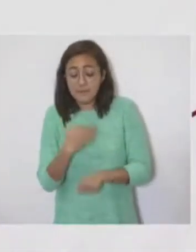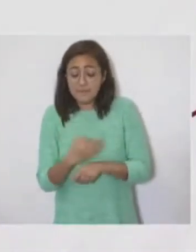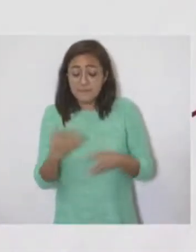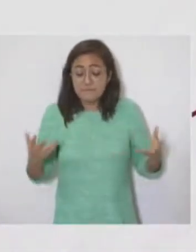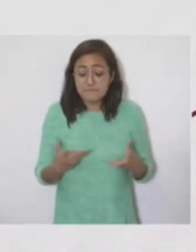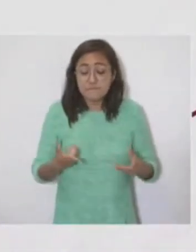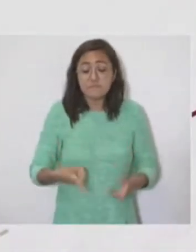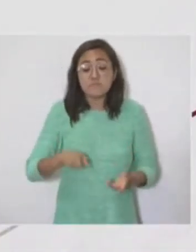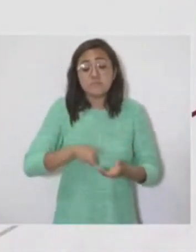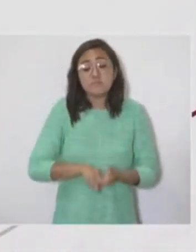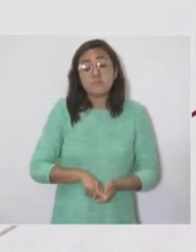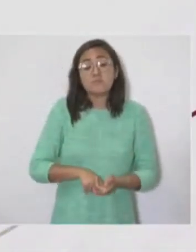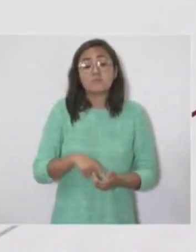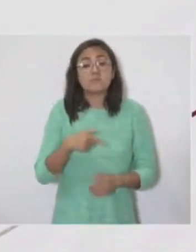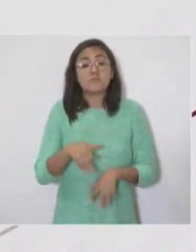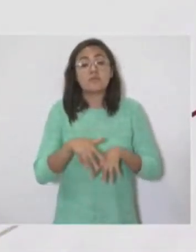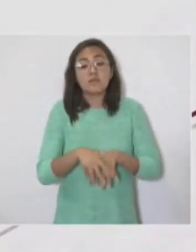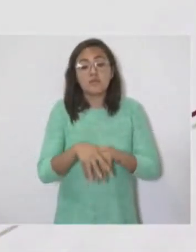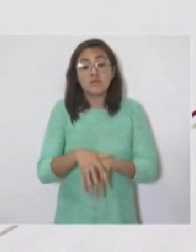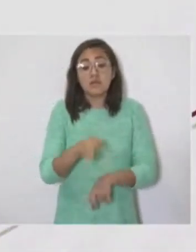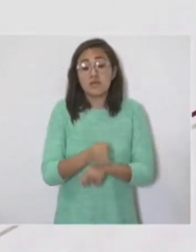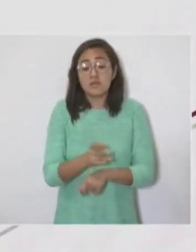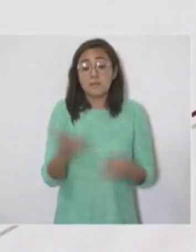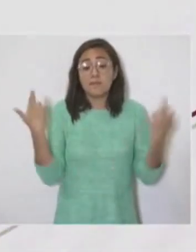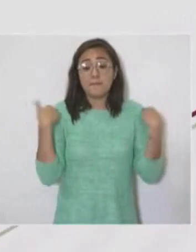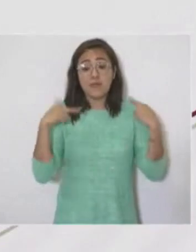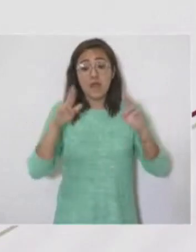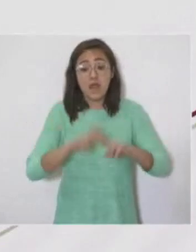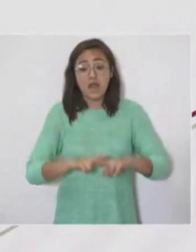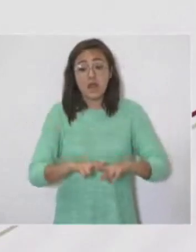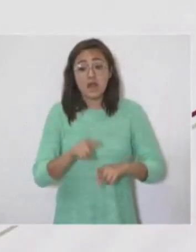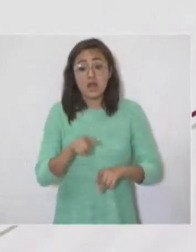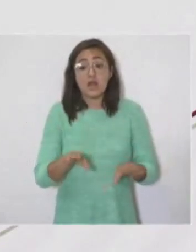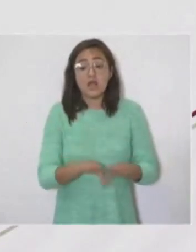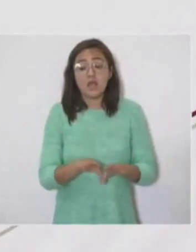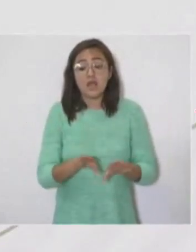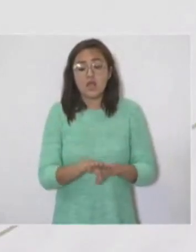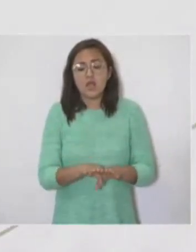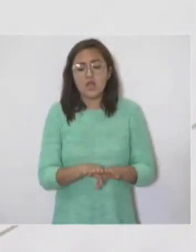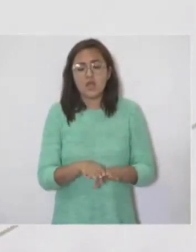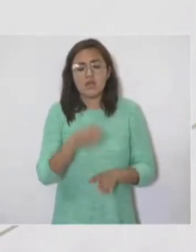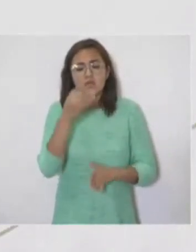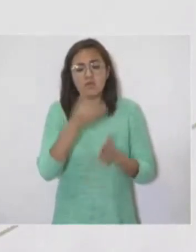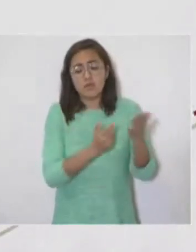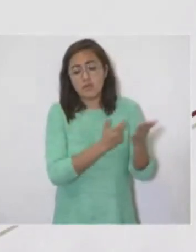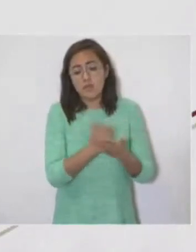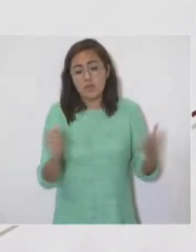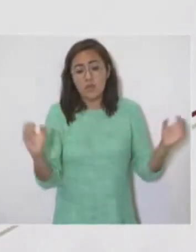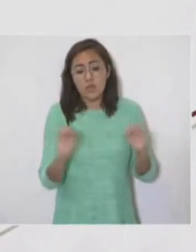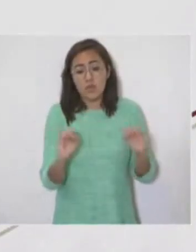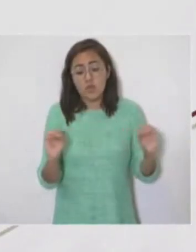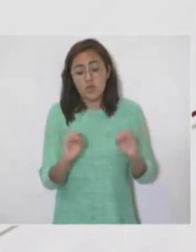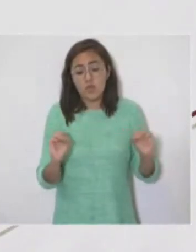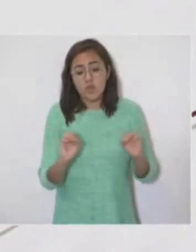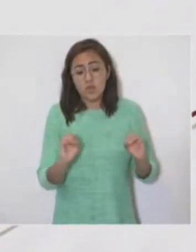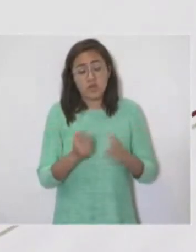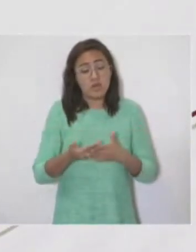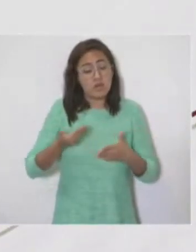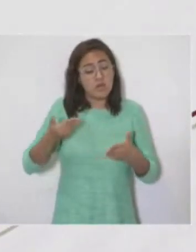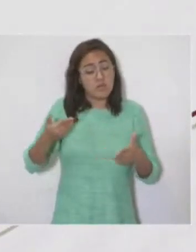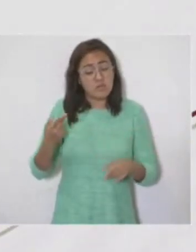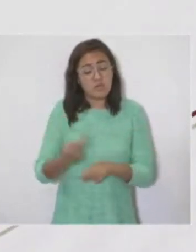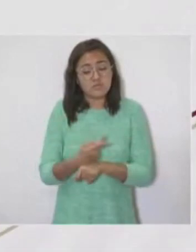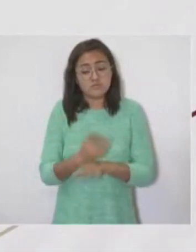está llevando a cabo lo que es una manifestación de maestros de brazos caídos por el tema de falta de pagos al parecer retroactivos